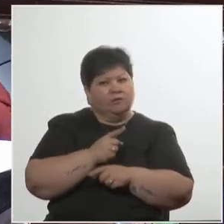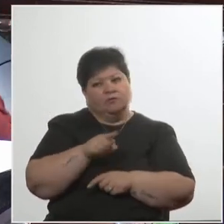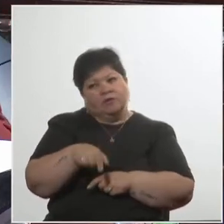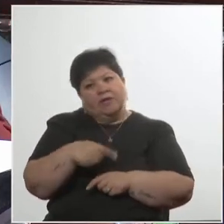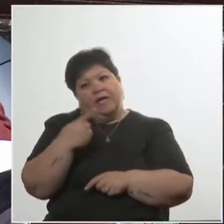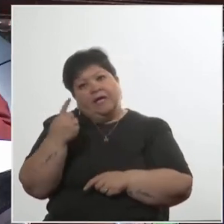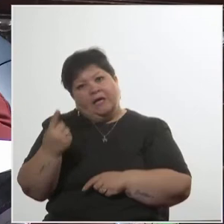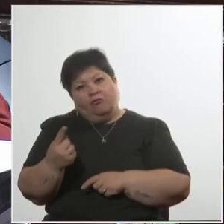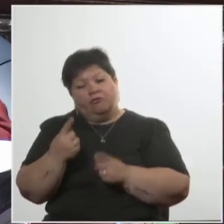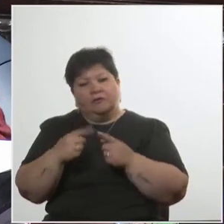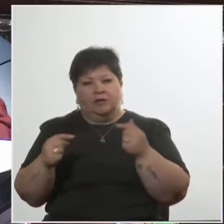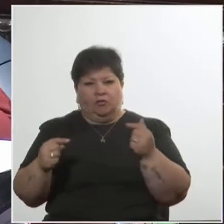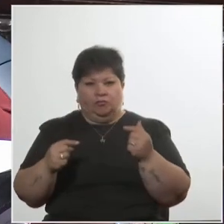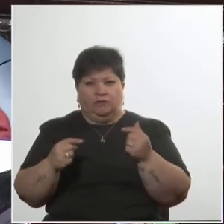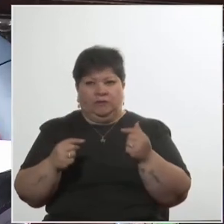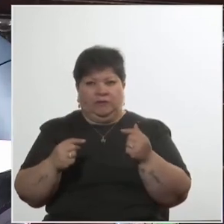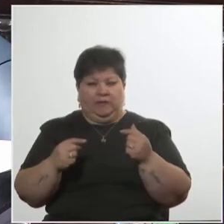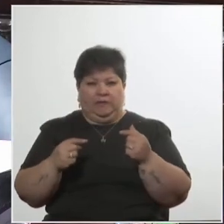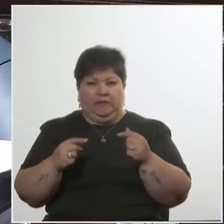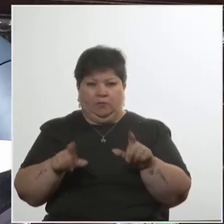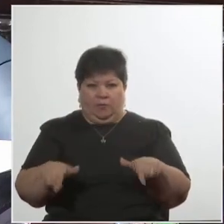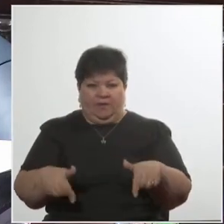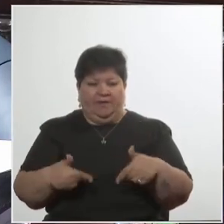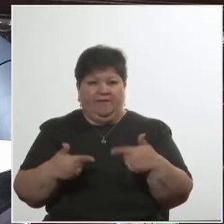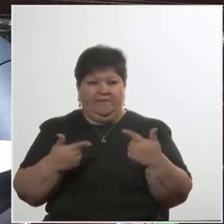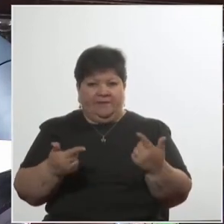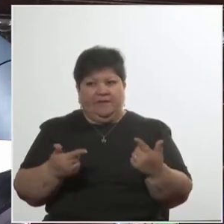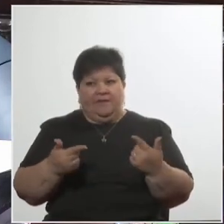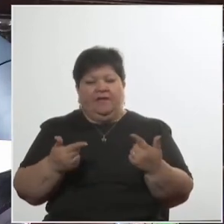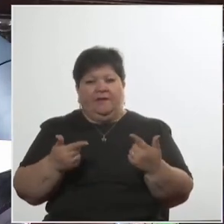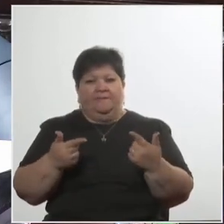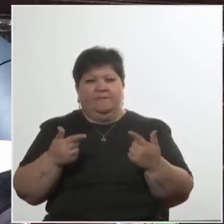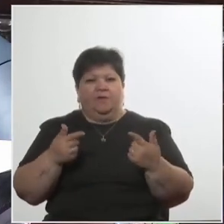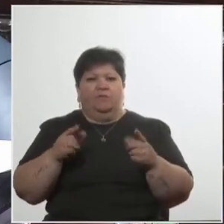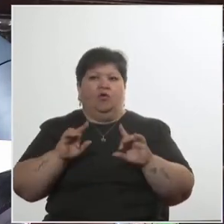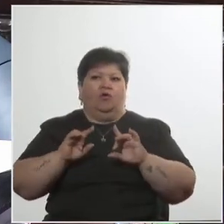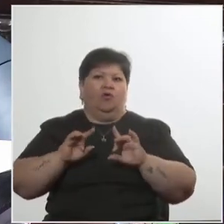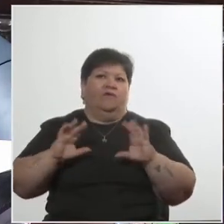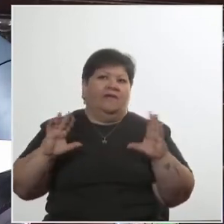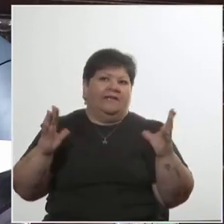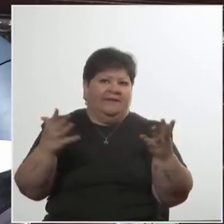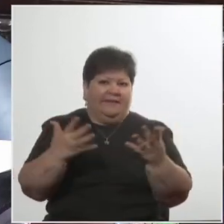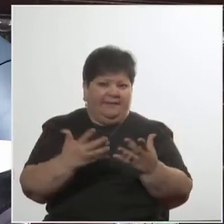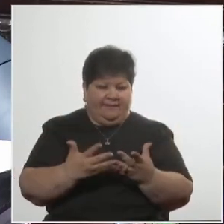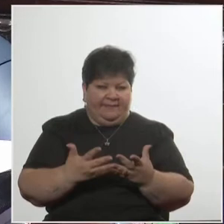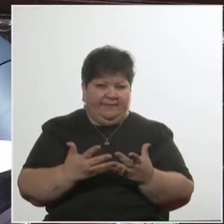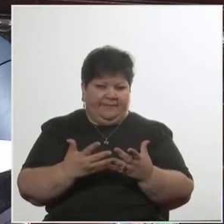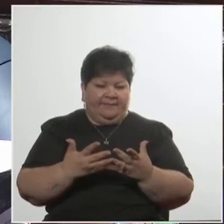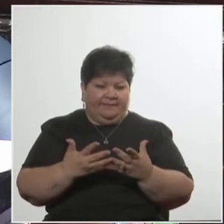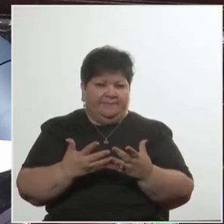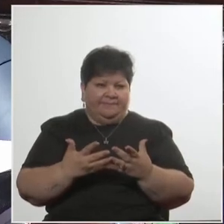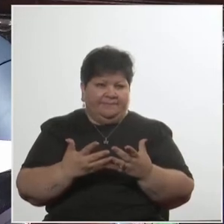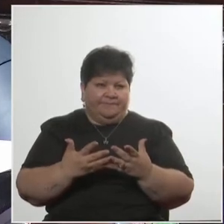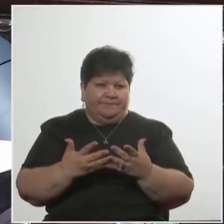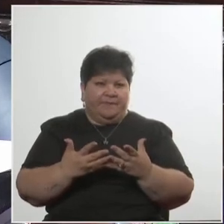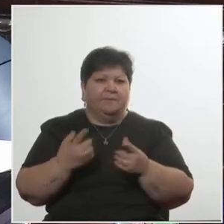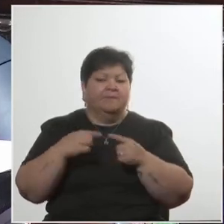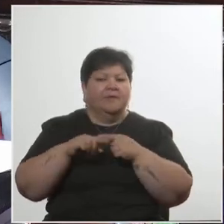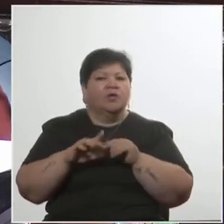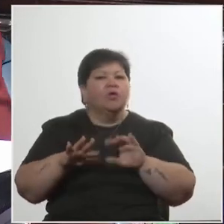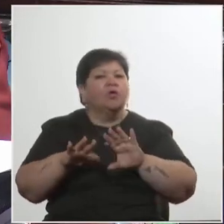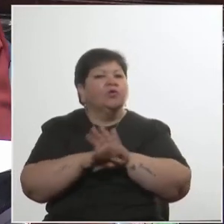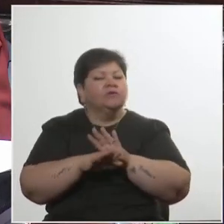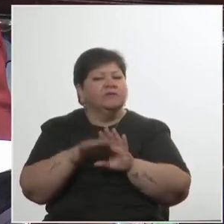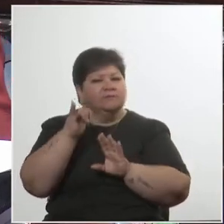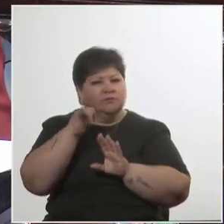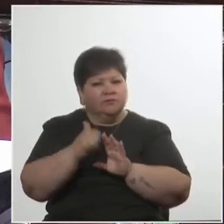creíamos que no tenían la globalidad que debían tener y que eran de nuestro propio gobierno pero sí coincidíamos en